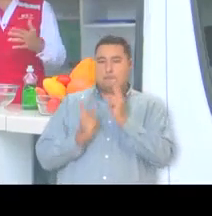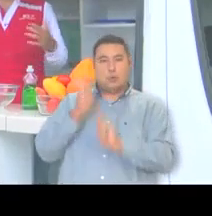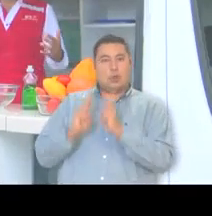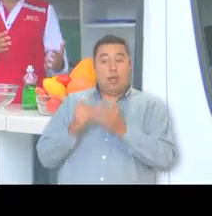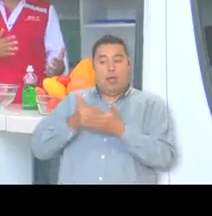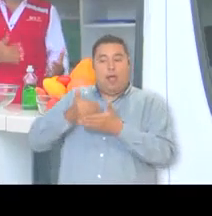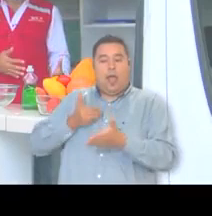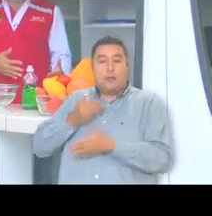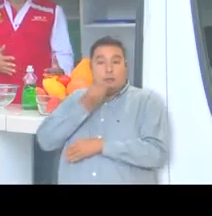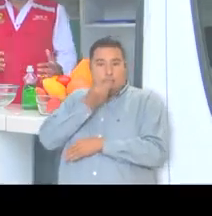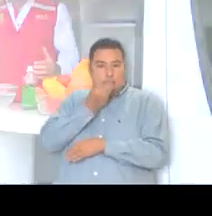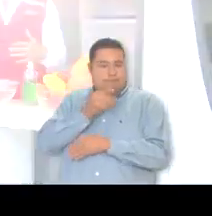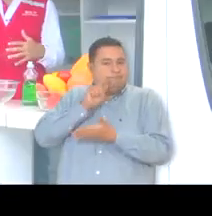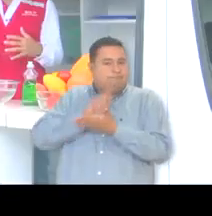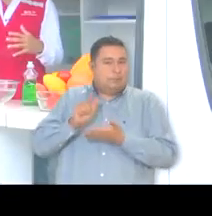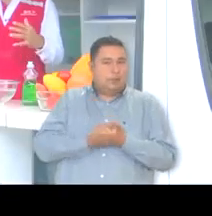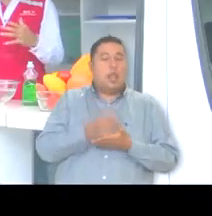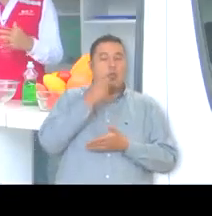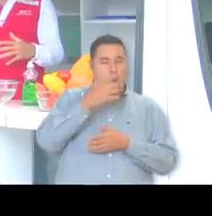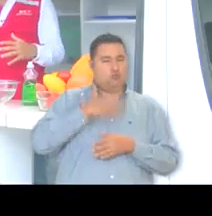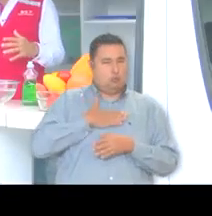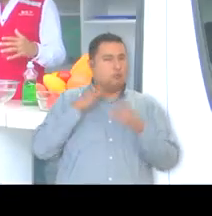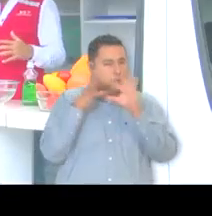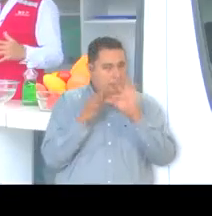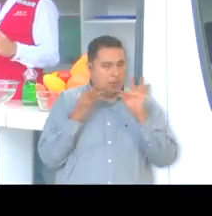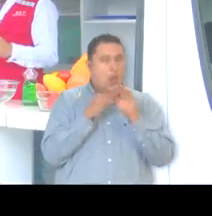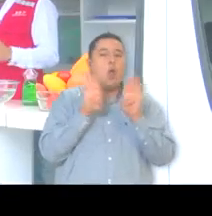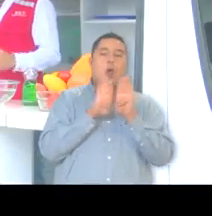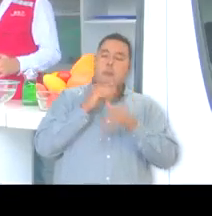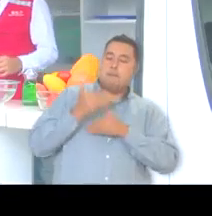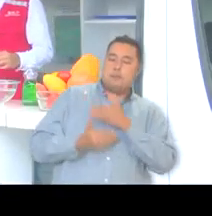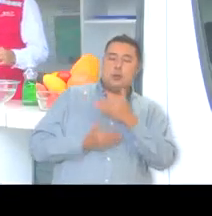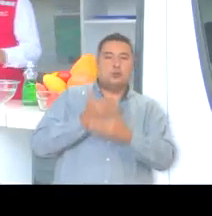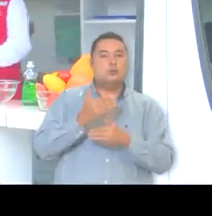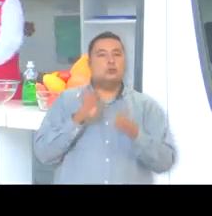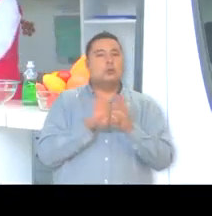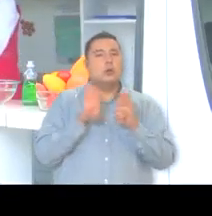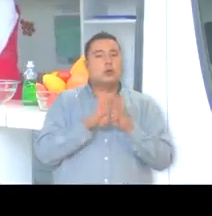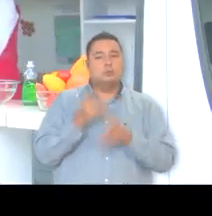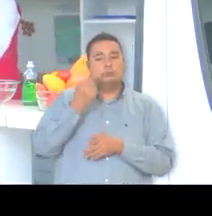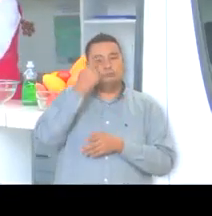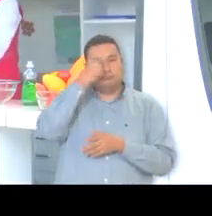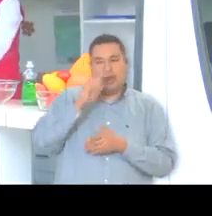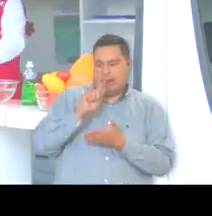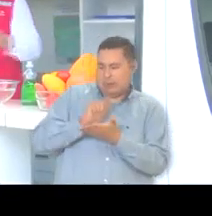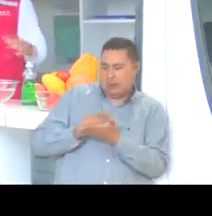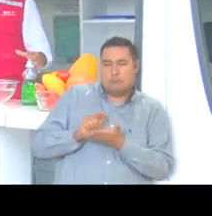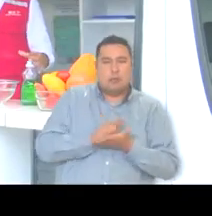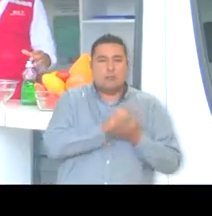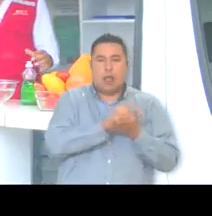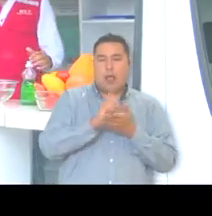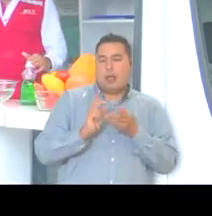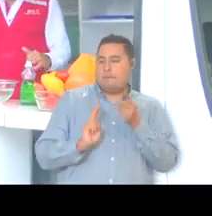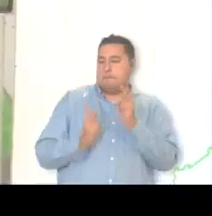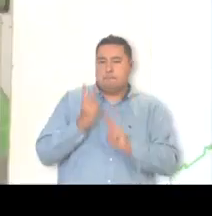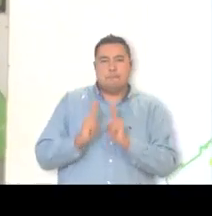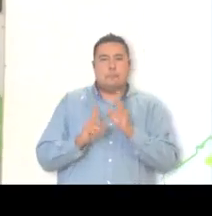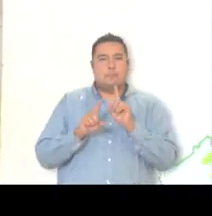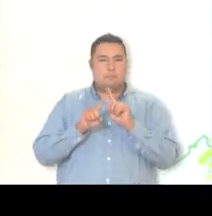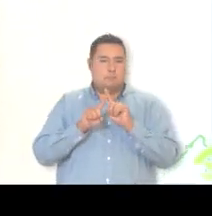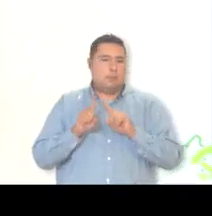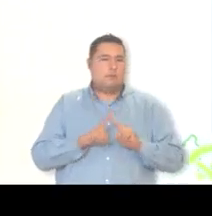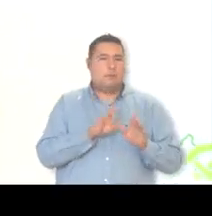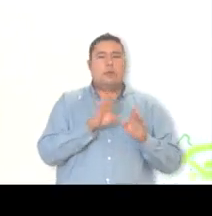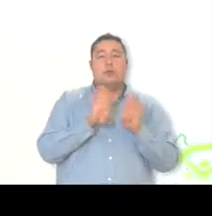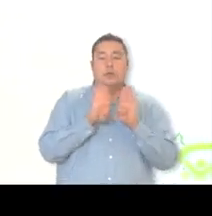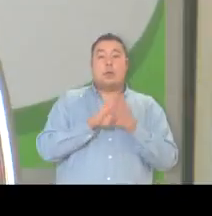vegetales antes de consumirlos. Entonces, les voy a explicar prácticamente el procedimiento de cómo realizar la desinfección.